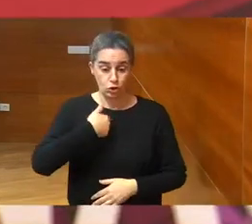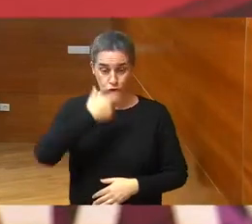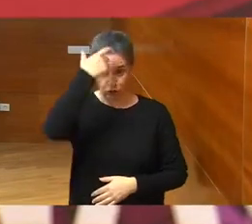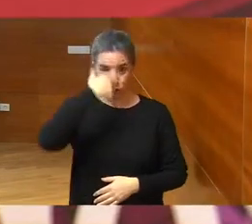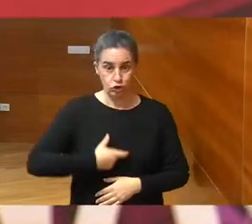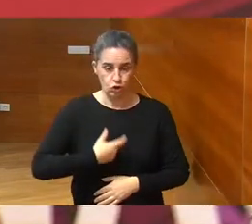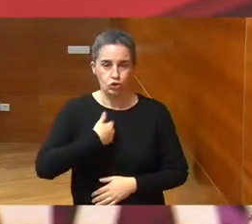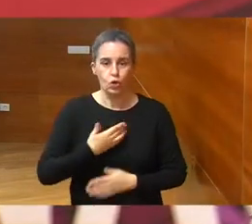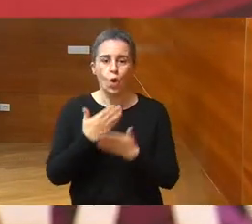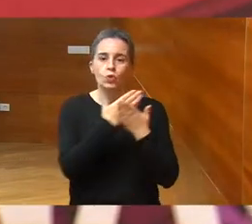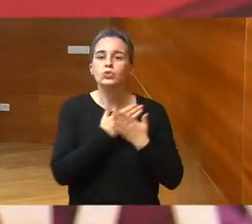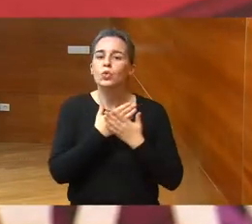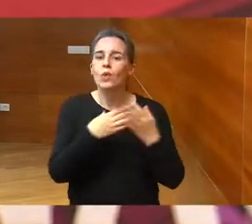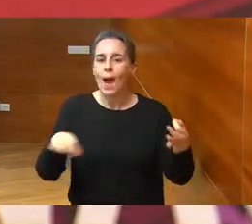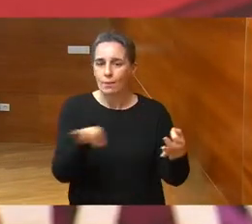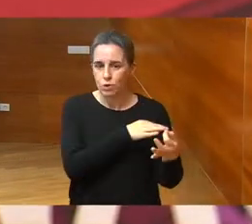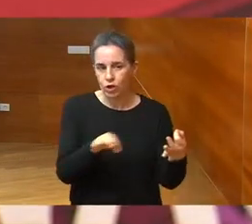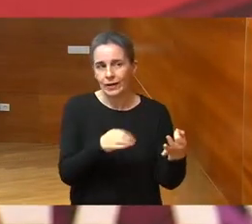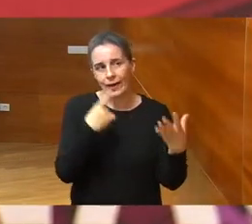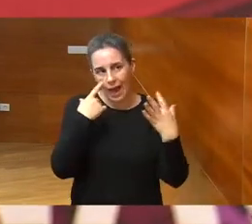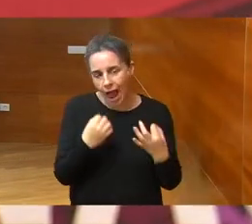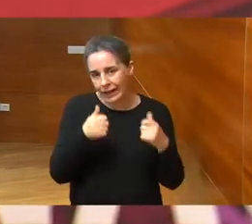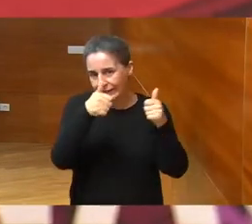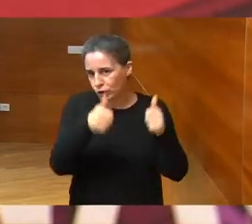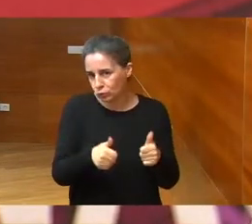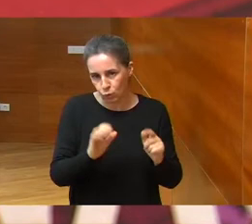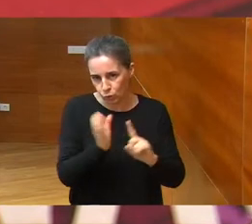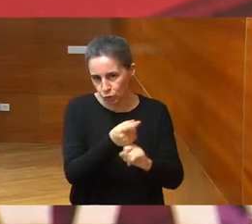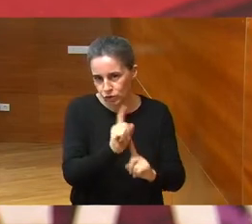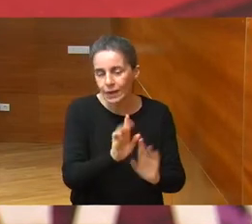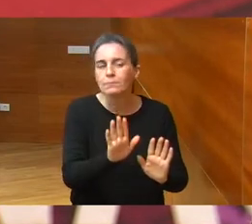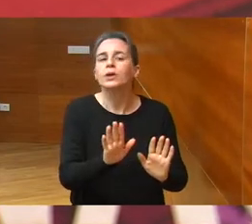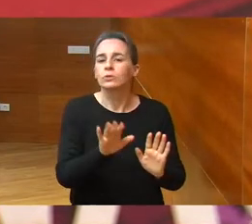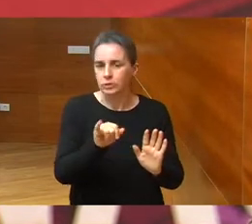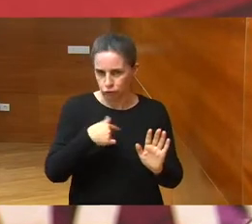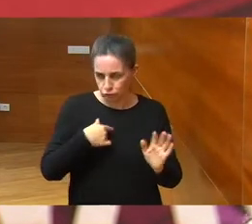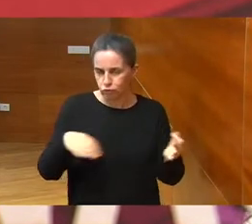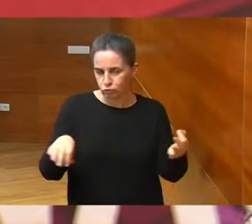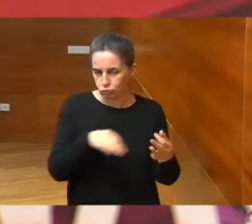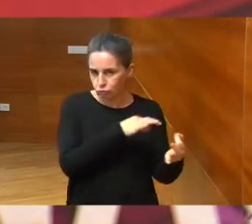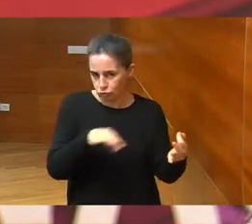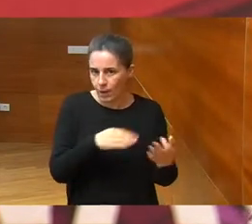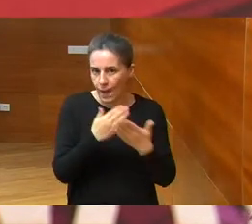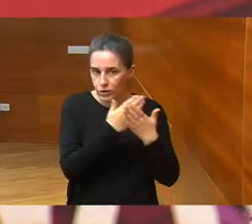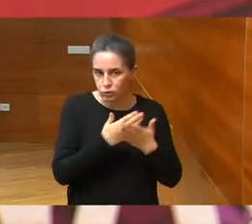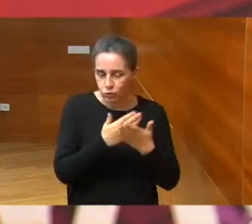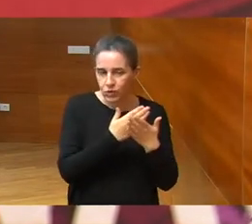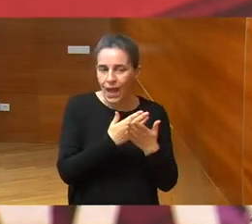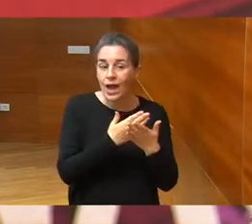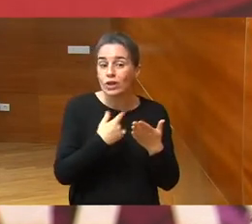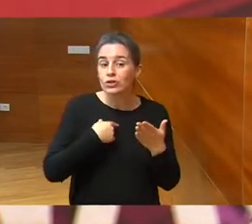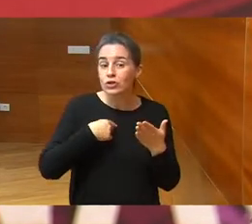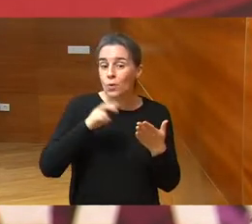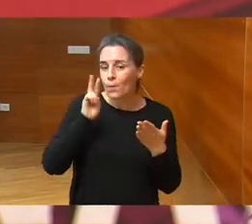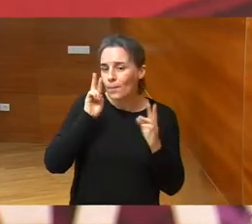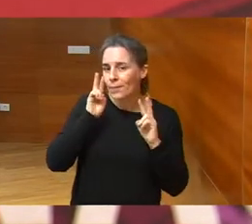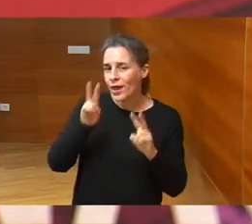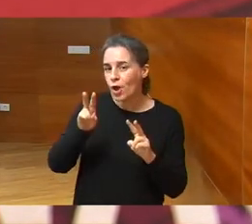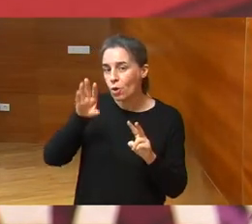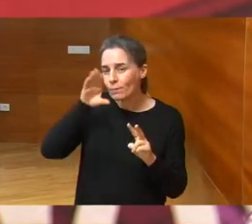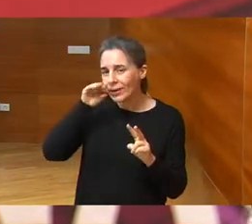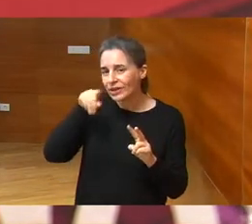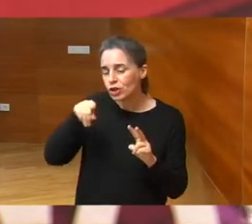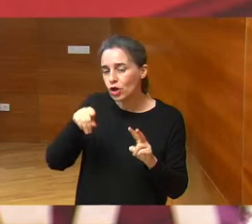no un remate y todos sus estudios Pero sí la posición dan más de la para minding que